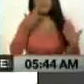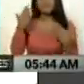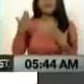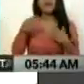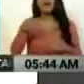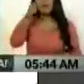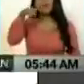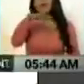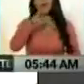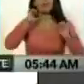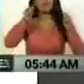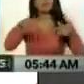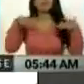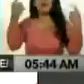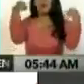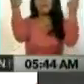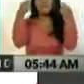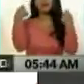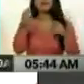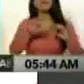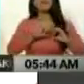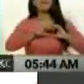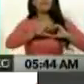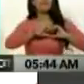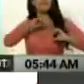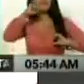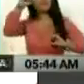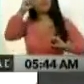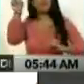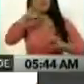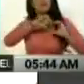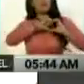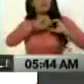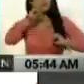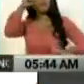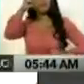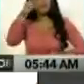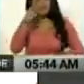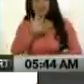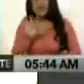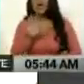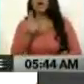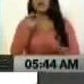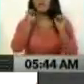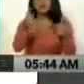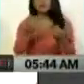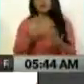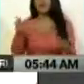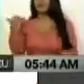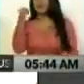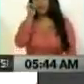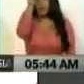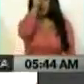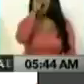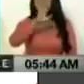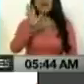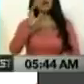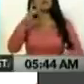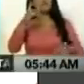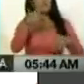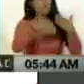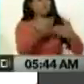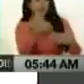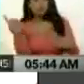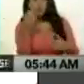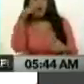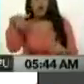de la campaña Venezuela Corazón Indestructible, que inició este fin de semana, además con la participación de todo el pueblo organizado Estado y, por